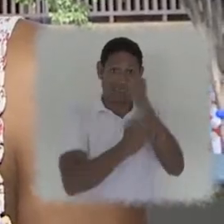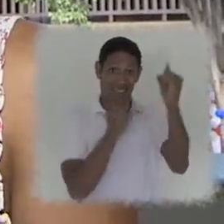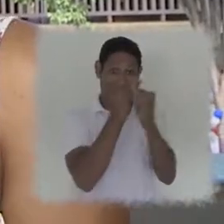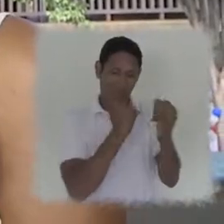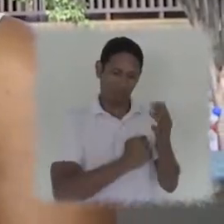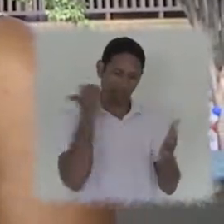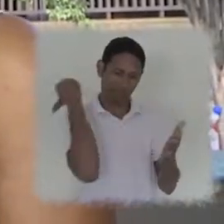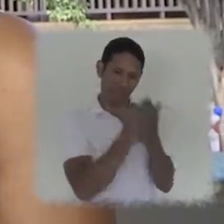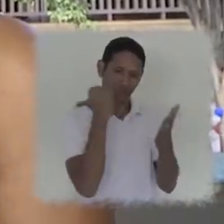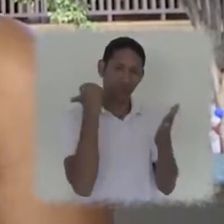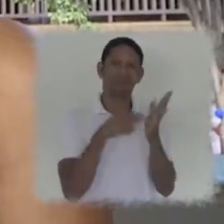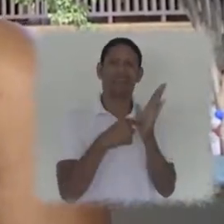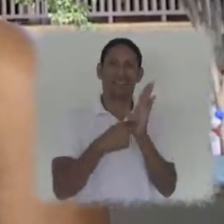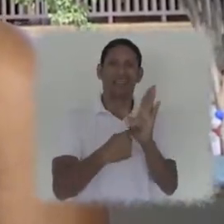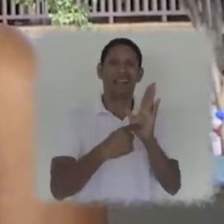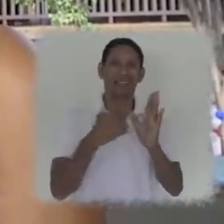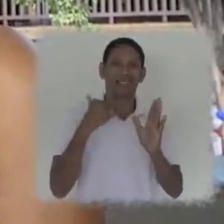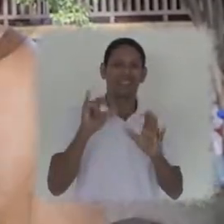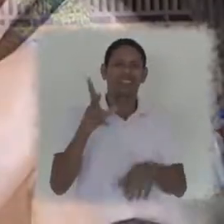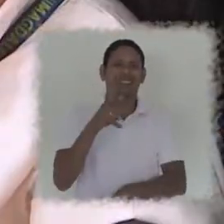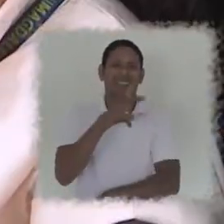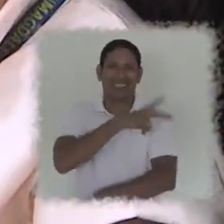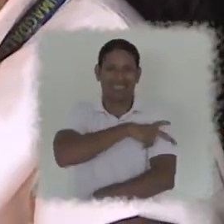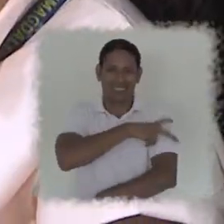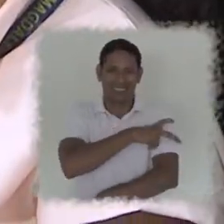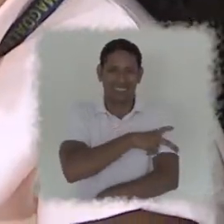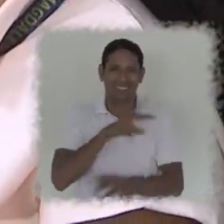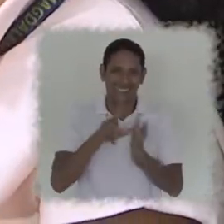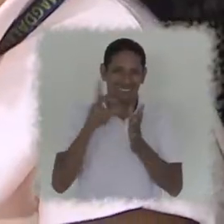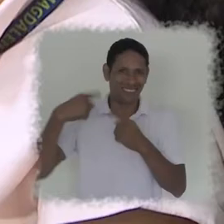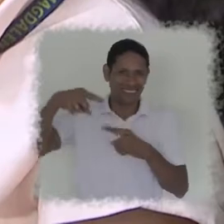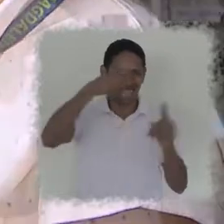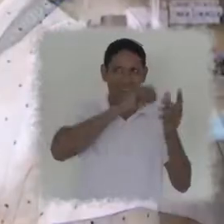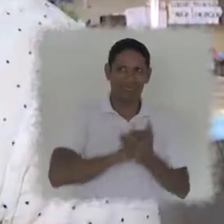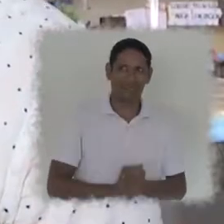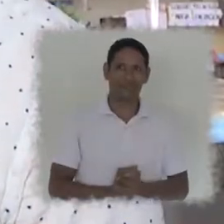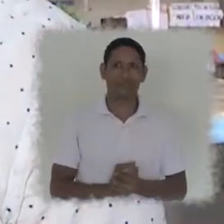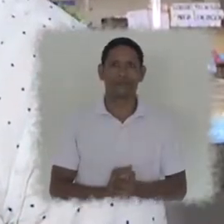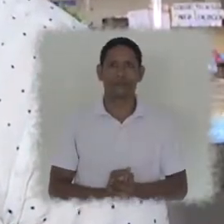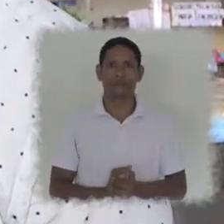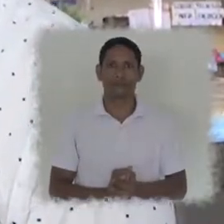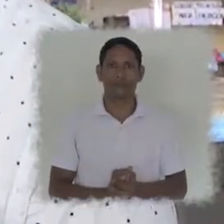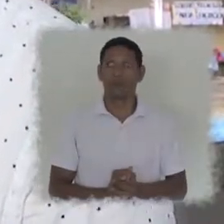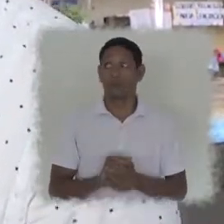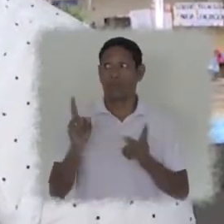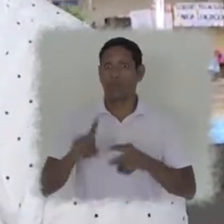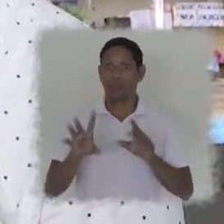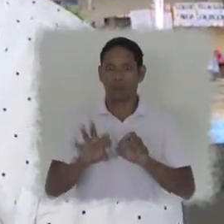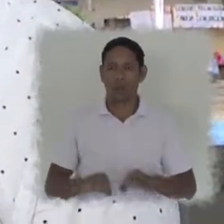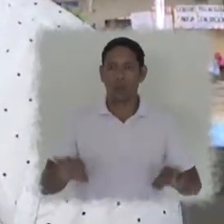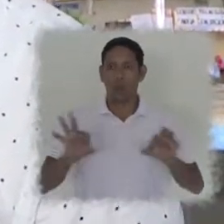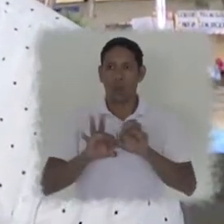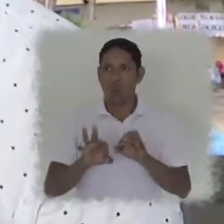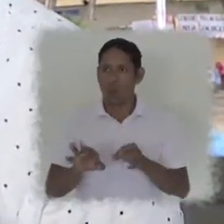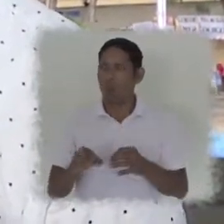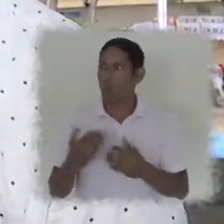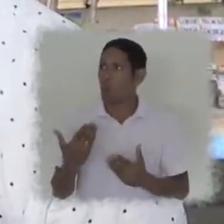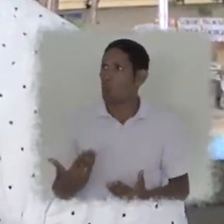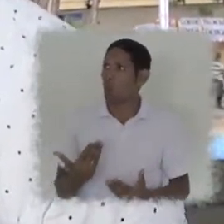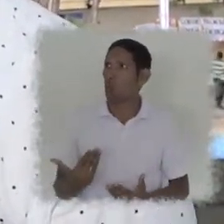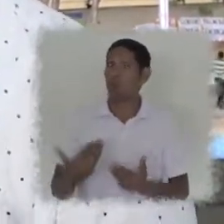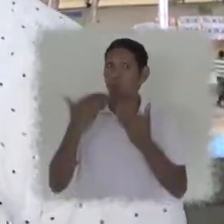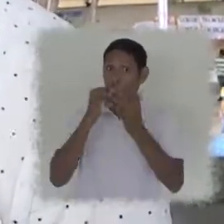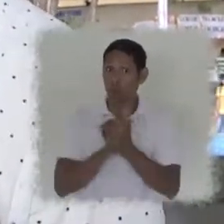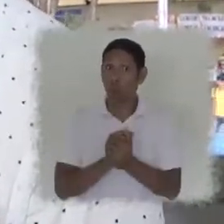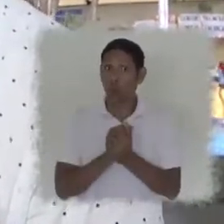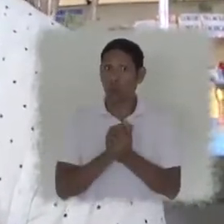certificación internacional del programa de administración hotelera y turística. Ha generado también, también vemos el tema de los